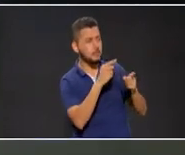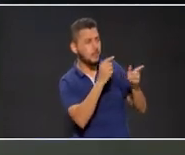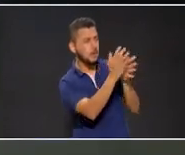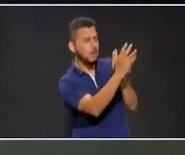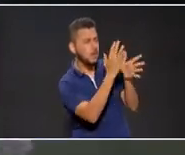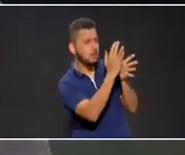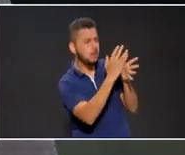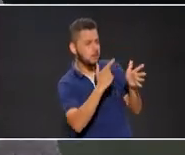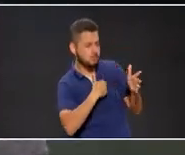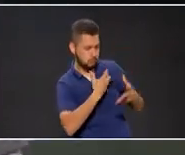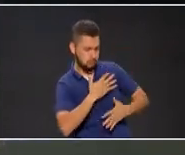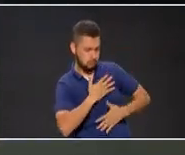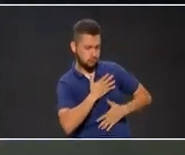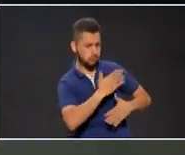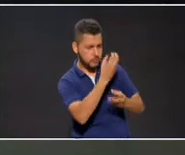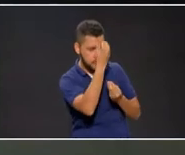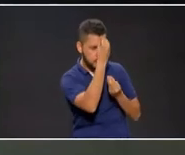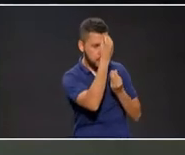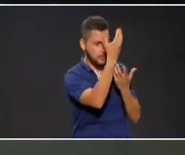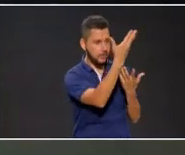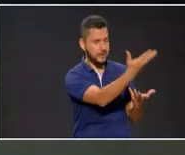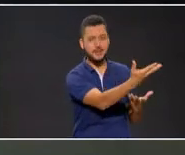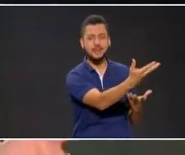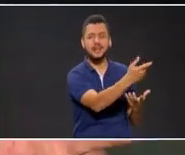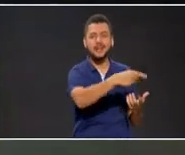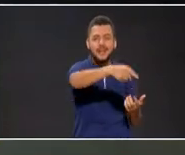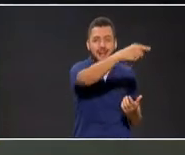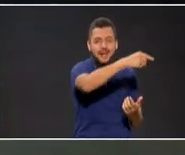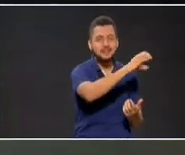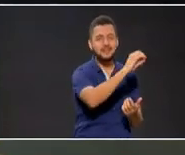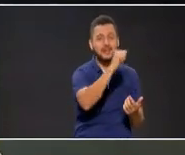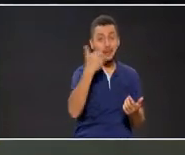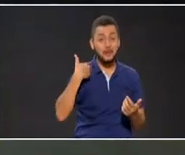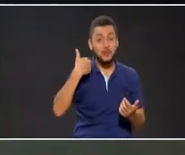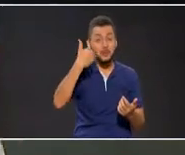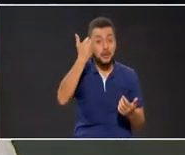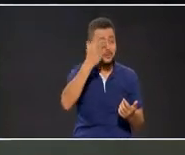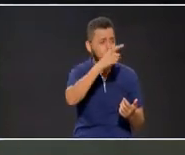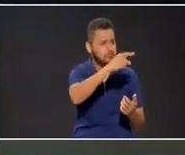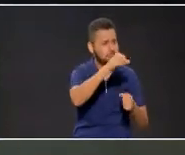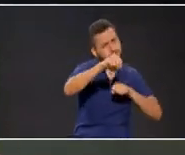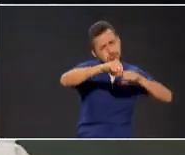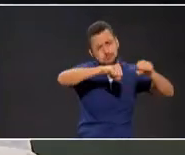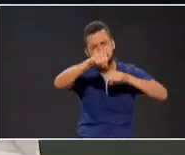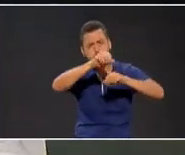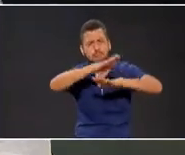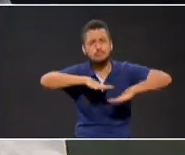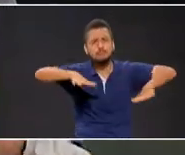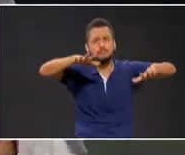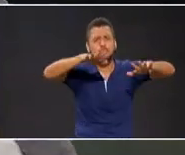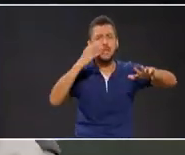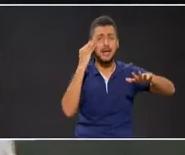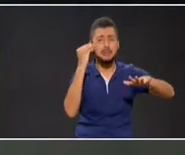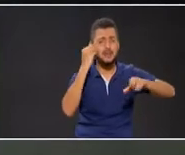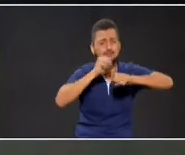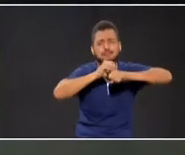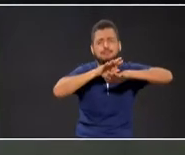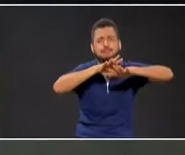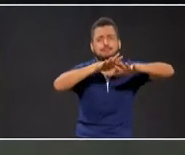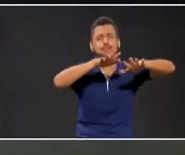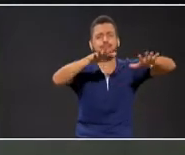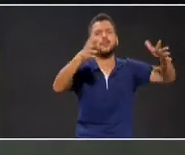obedecemos ellos son el motor de antioquia van a seguir siendo el motor y nosotros le seguimos